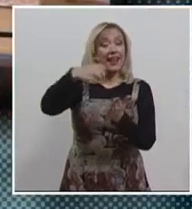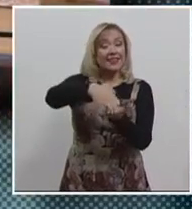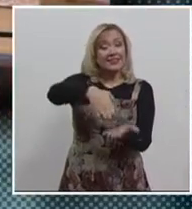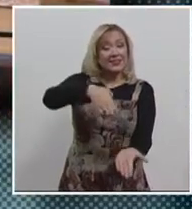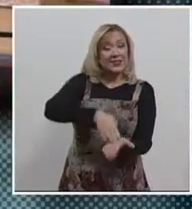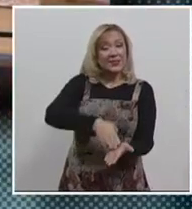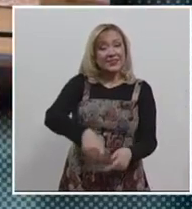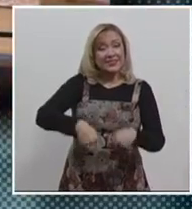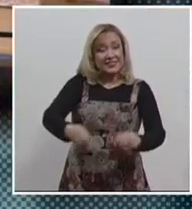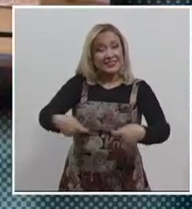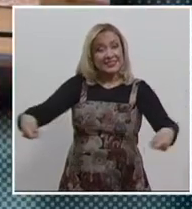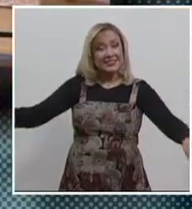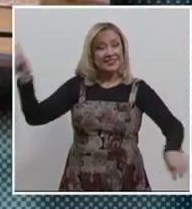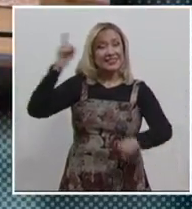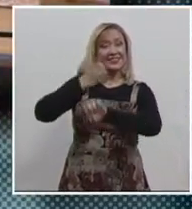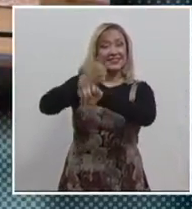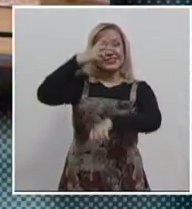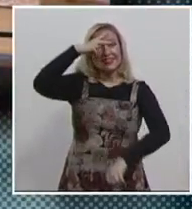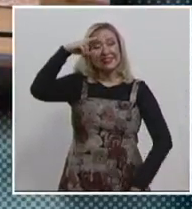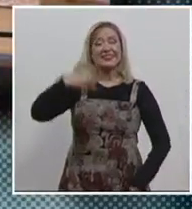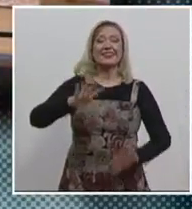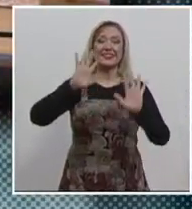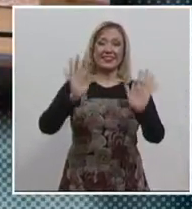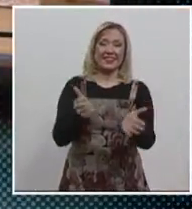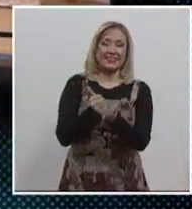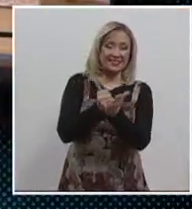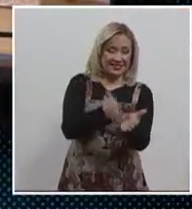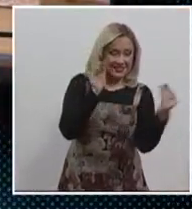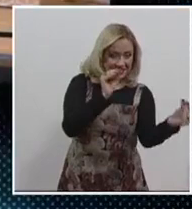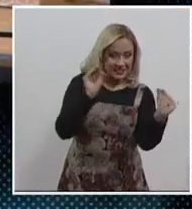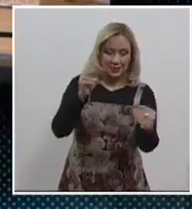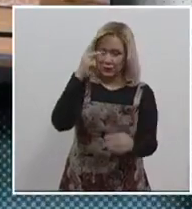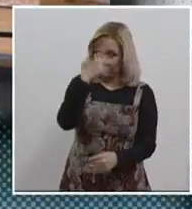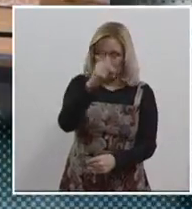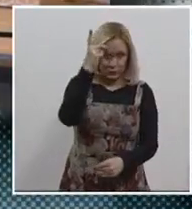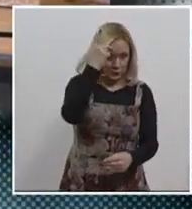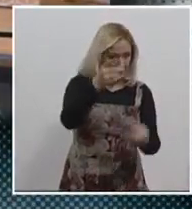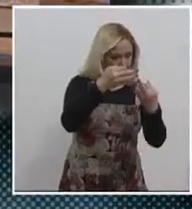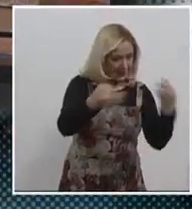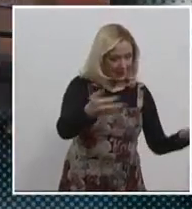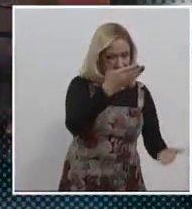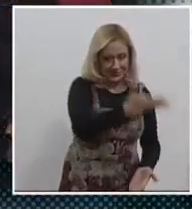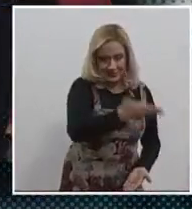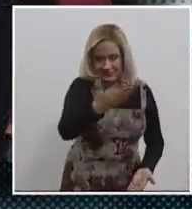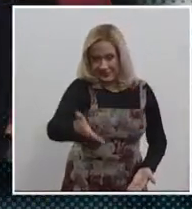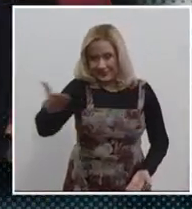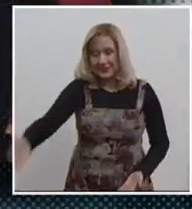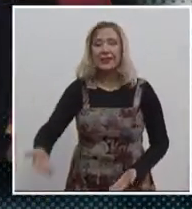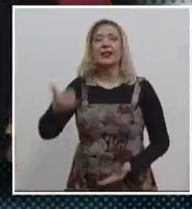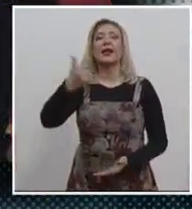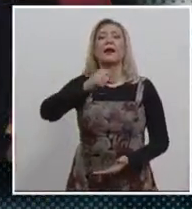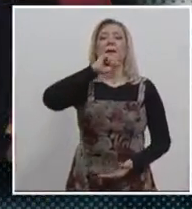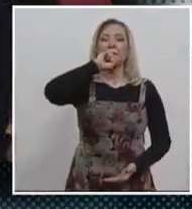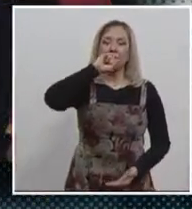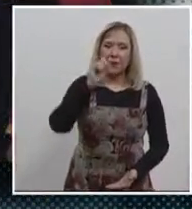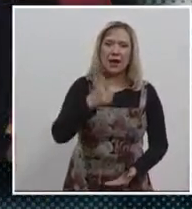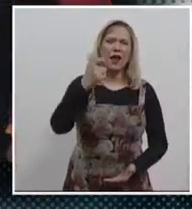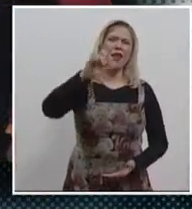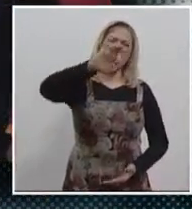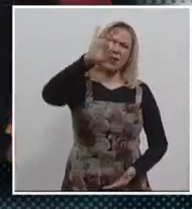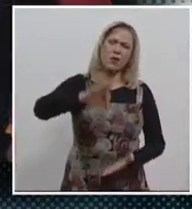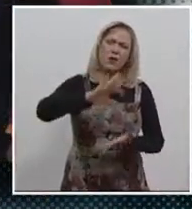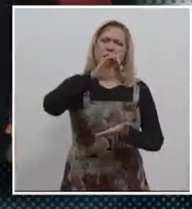posesión a mexiquenses que los acredita como legítimos dueños de su patrimonio. Además, se les brindaron descuentos de